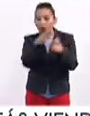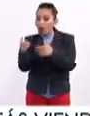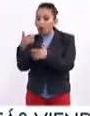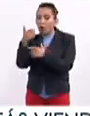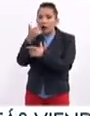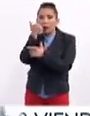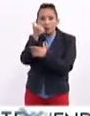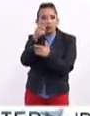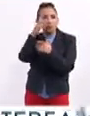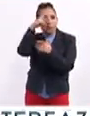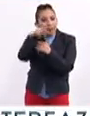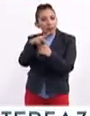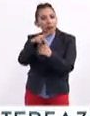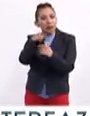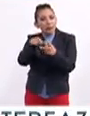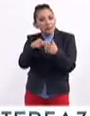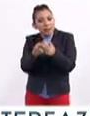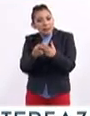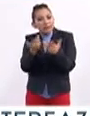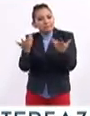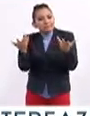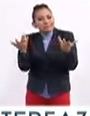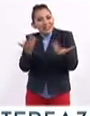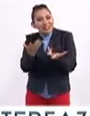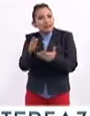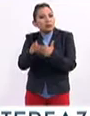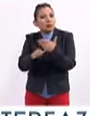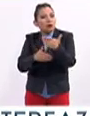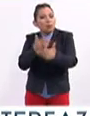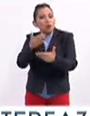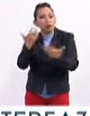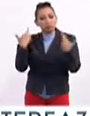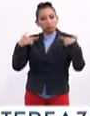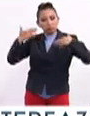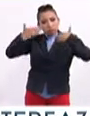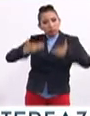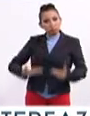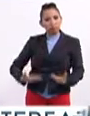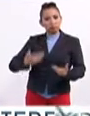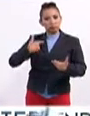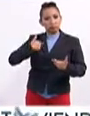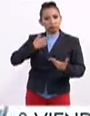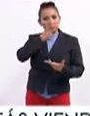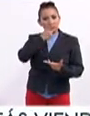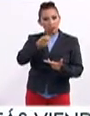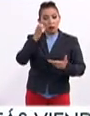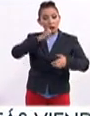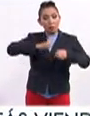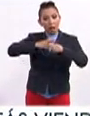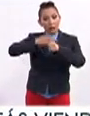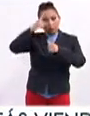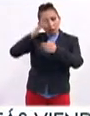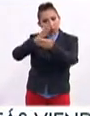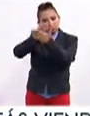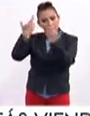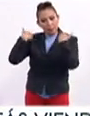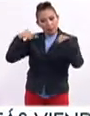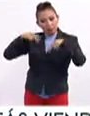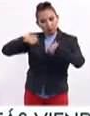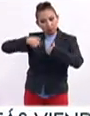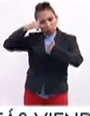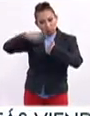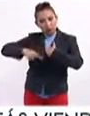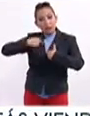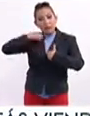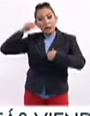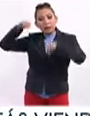estudiantes mexicanos, que empiezan a generar no solamente una representación, como bien lo decíamos, son embajadores de México, sino además a